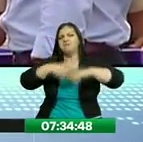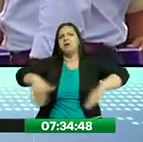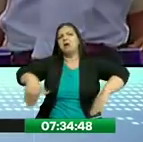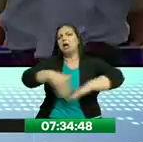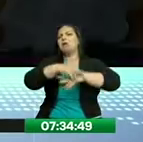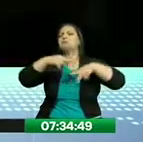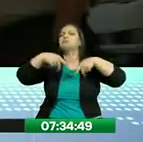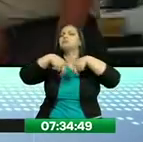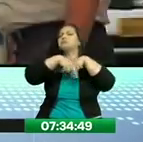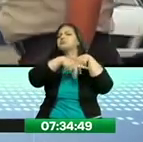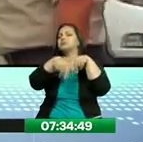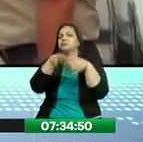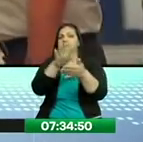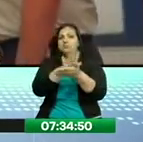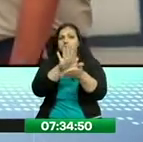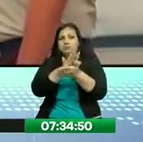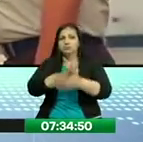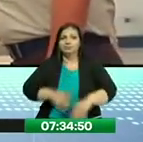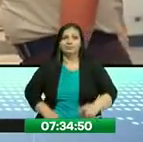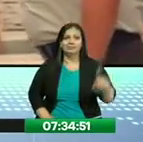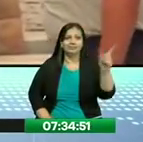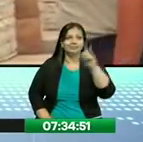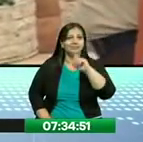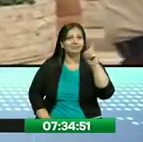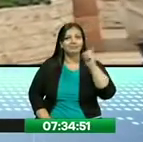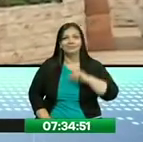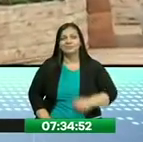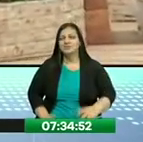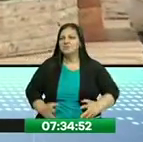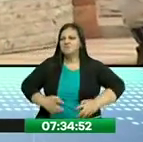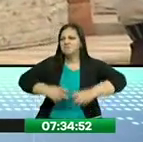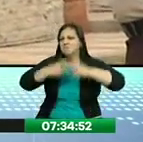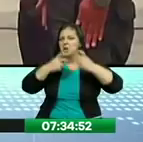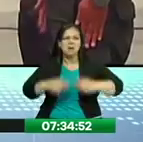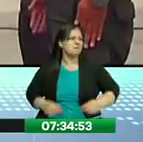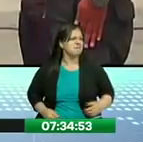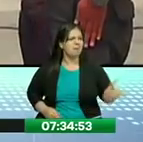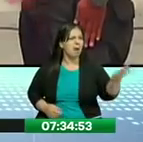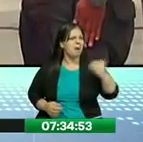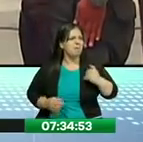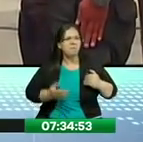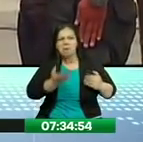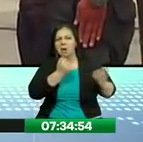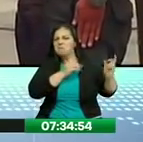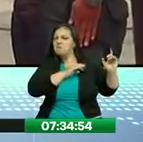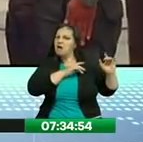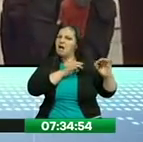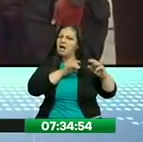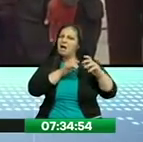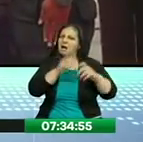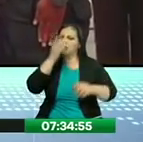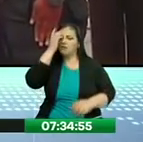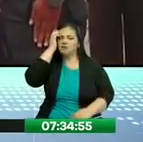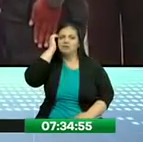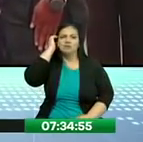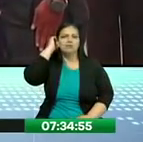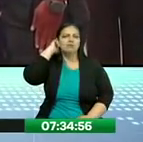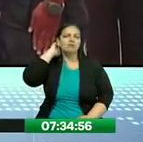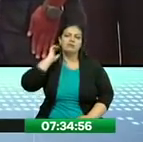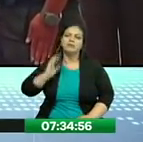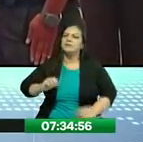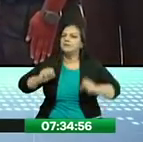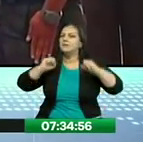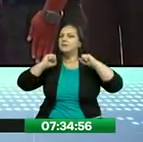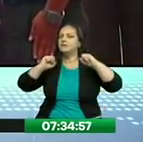turba enardecida, como dicen algunos infiltrados que estaban ahí delinquiendo, y ahí sobre todo uno que está, mi querida Luisa, amables